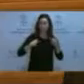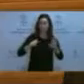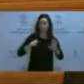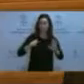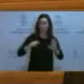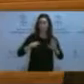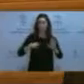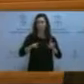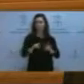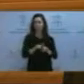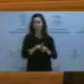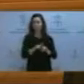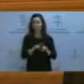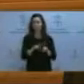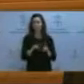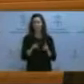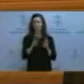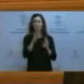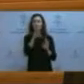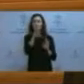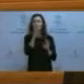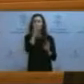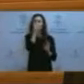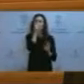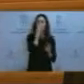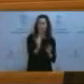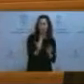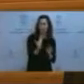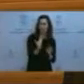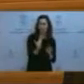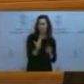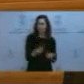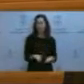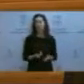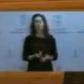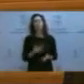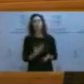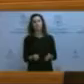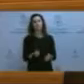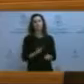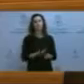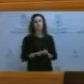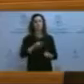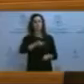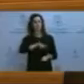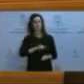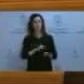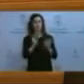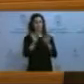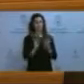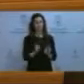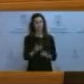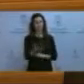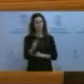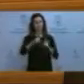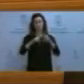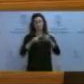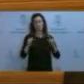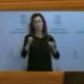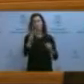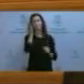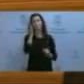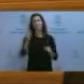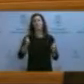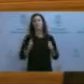al final vive del cuanto peor mejor. Y lo que pasa es que se atrevió a decir que tenía el mismo sentimiento que el resto de los asturianos. Y el resto de los